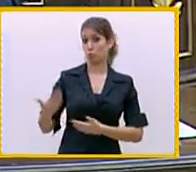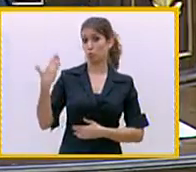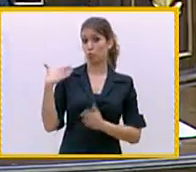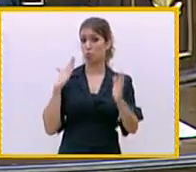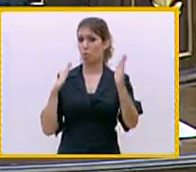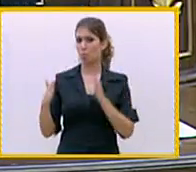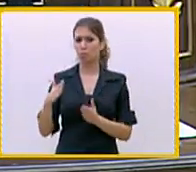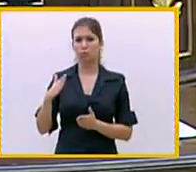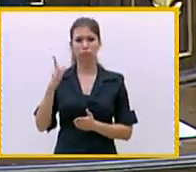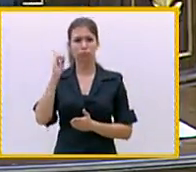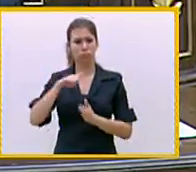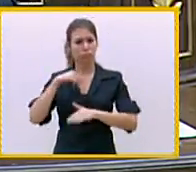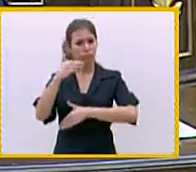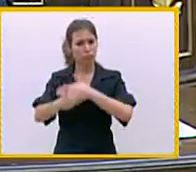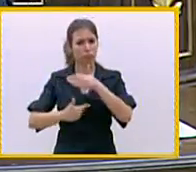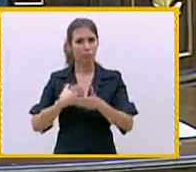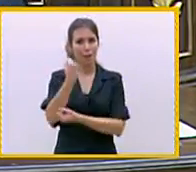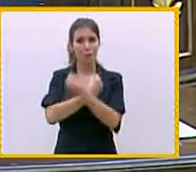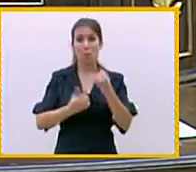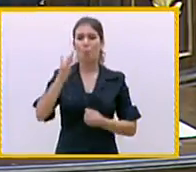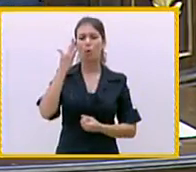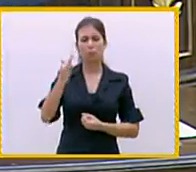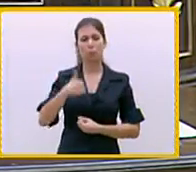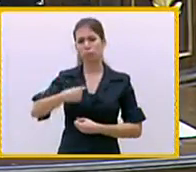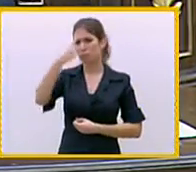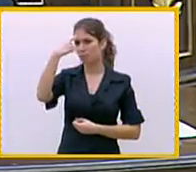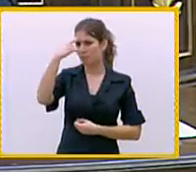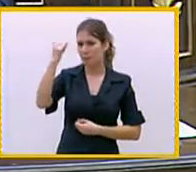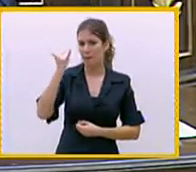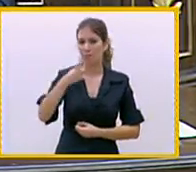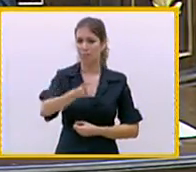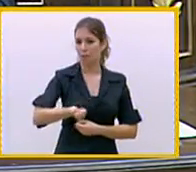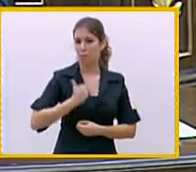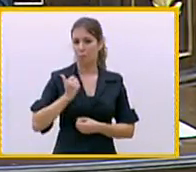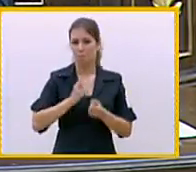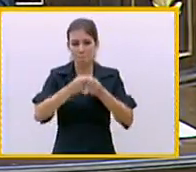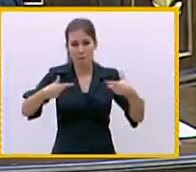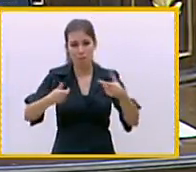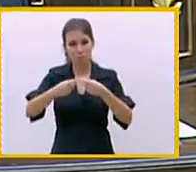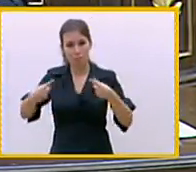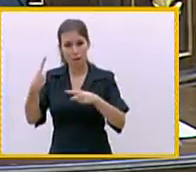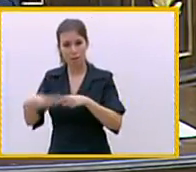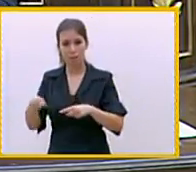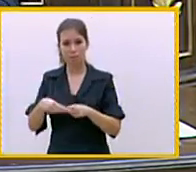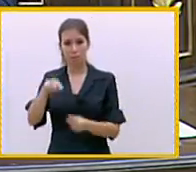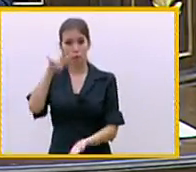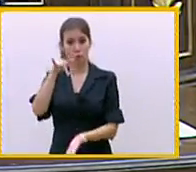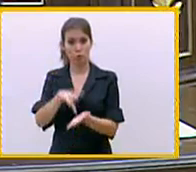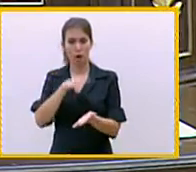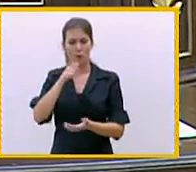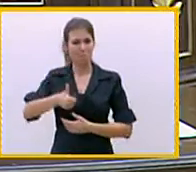que la evolución económica era favorable, donde aprovechamos para ampliarlo, y lo es aún con mayor